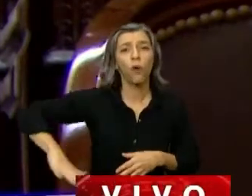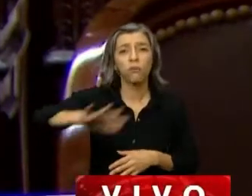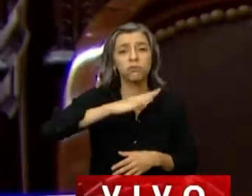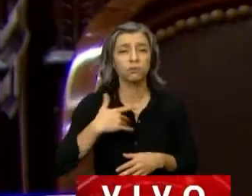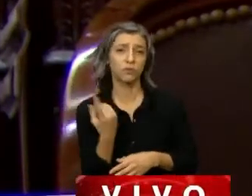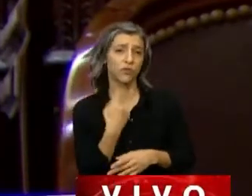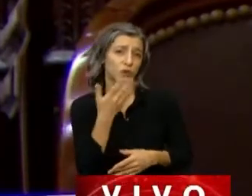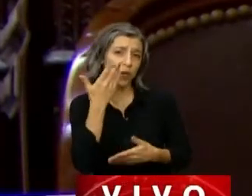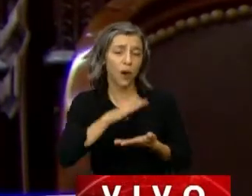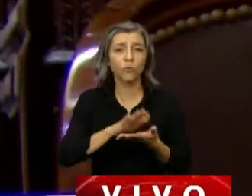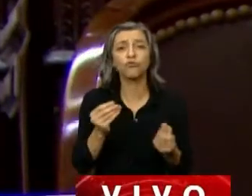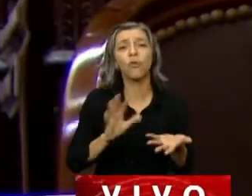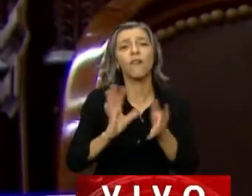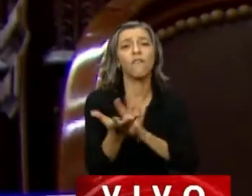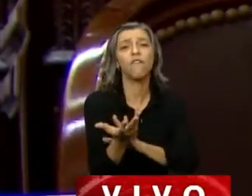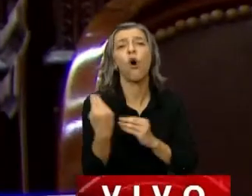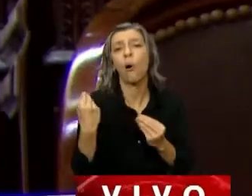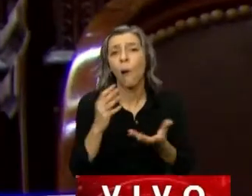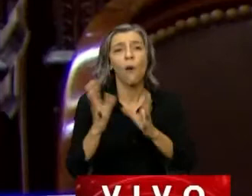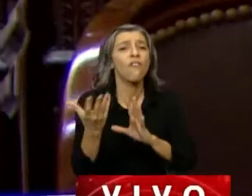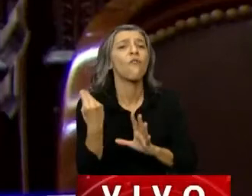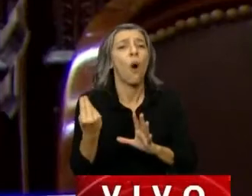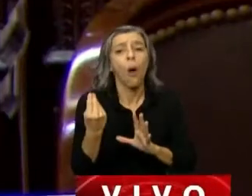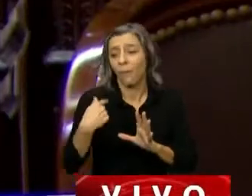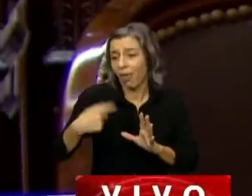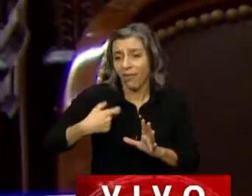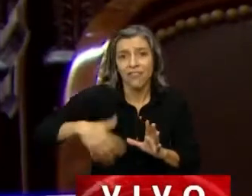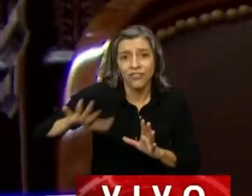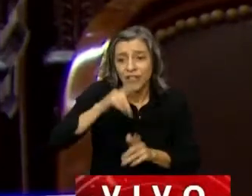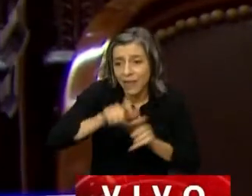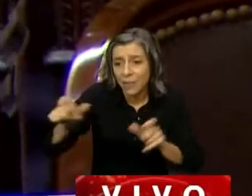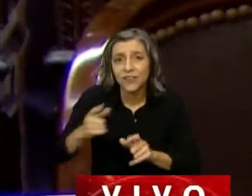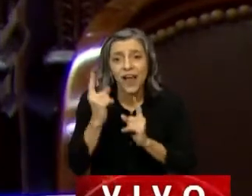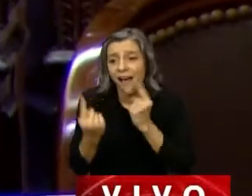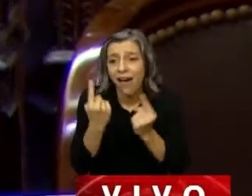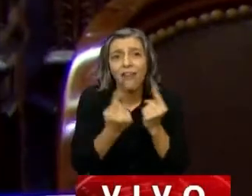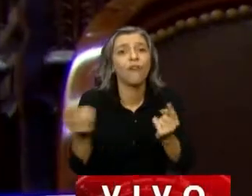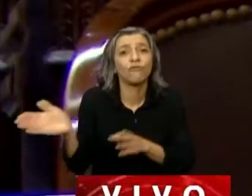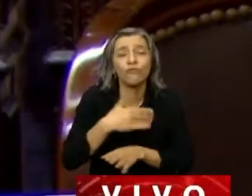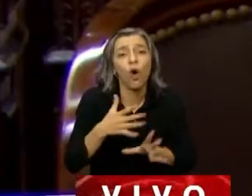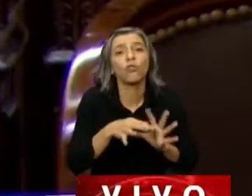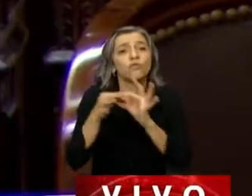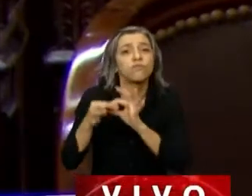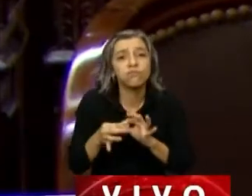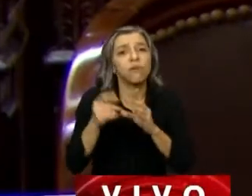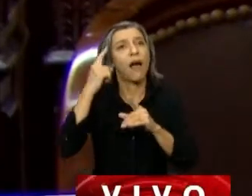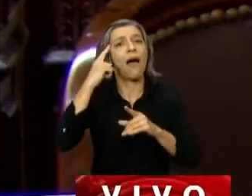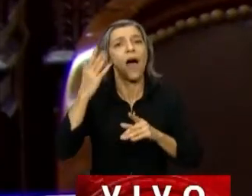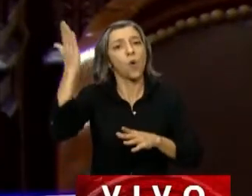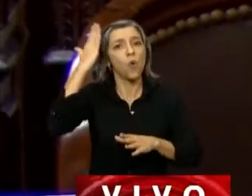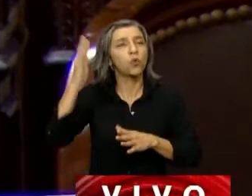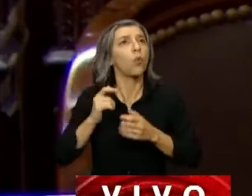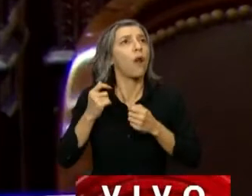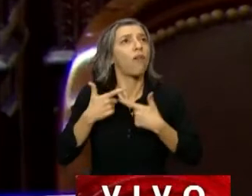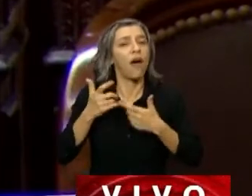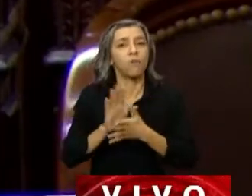hablando del modo, de los modos que un pueblo va buscando y encontrando para elaborar sus tragedias, pero